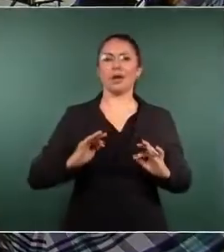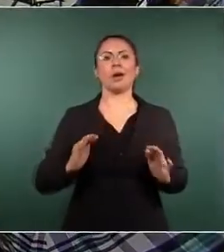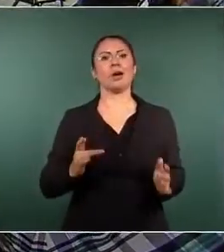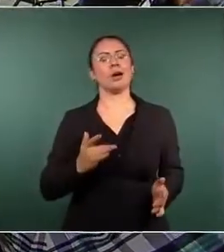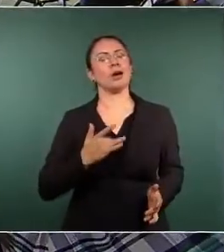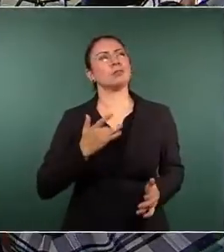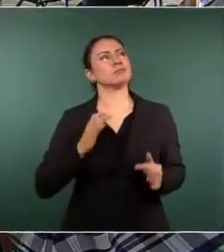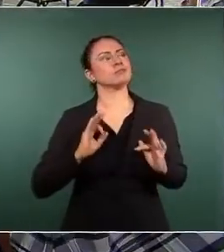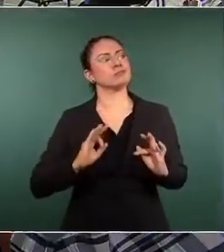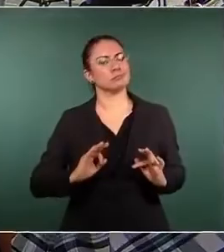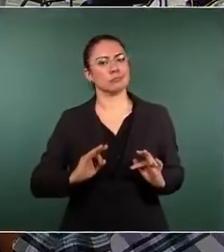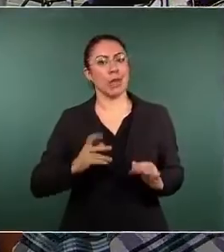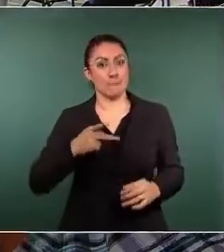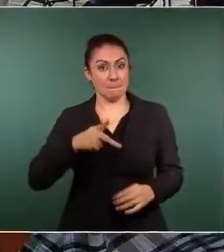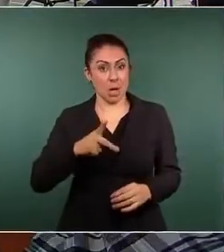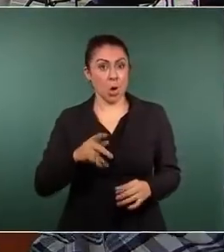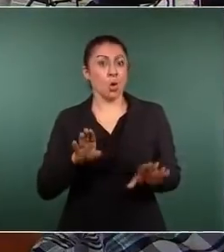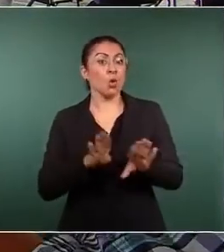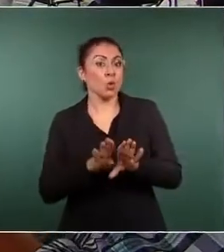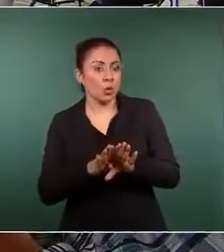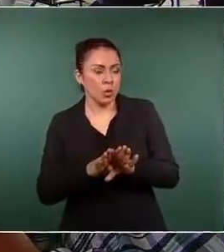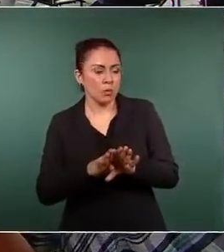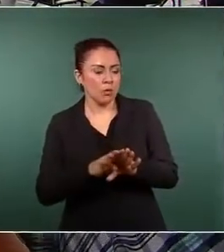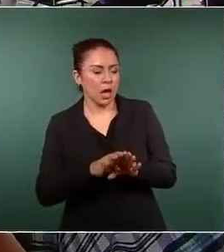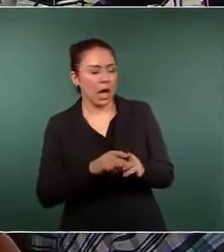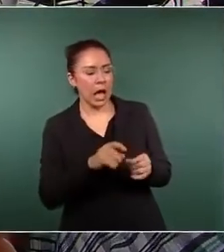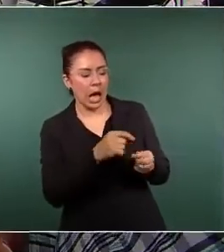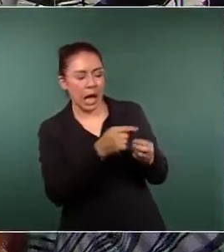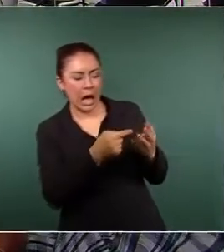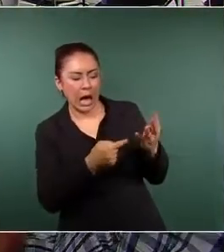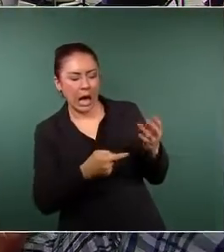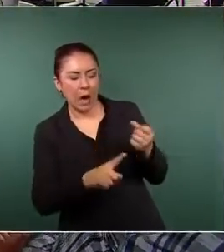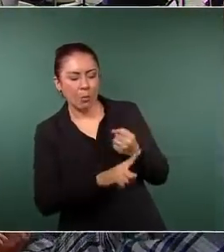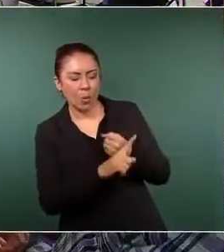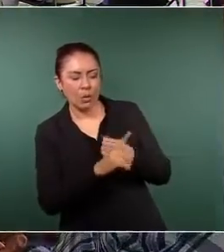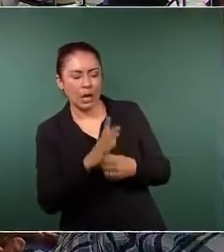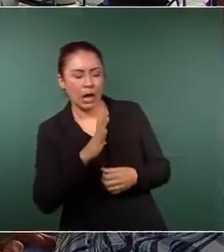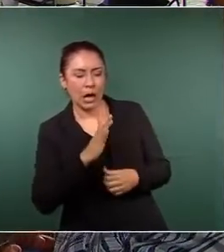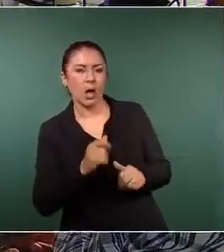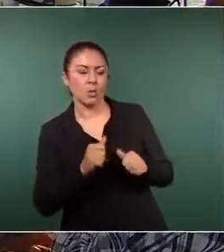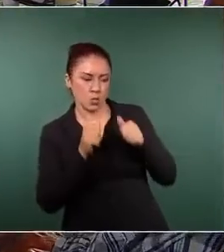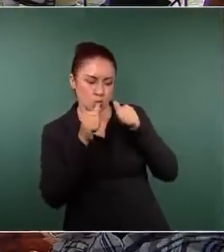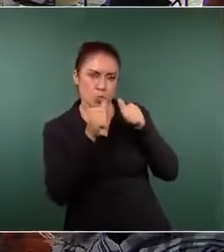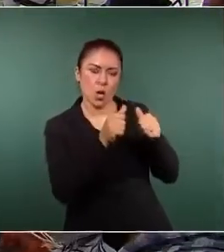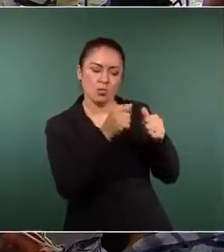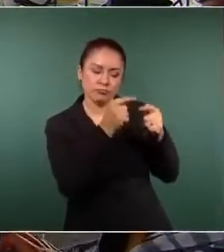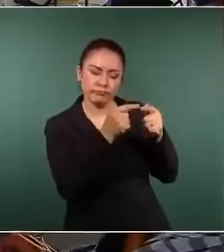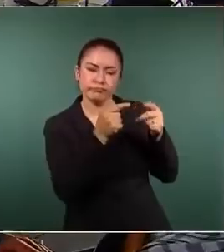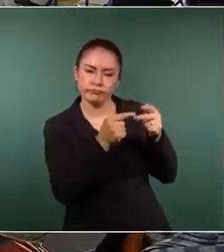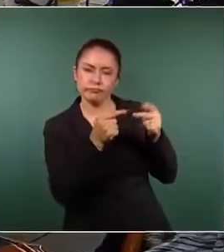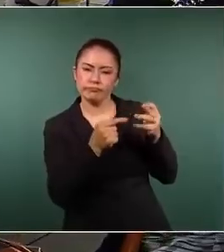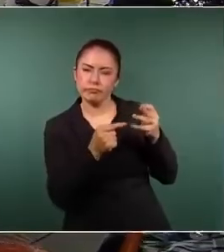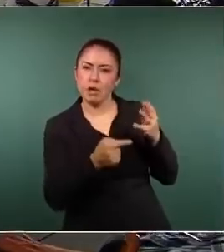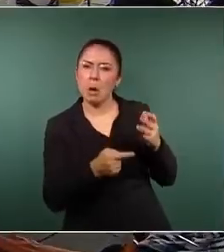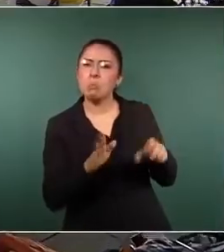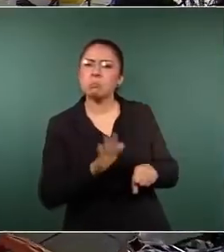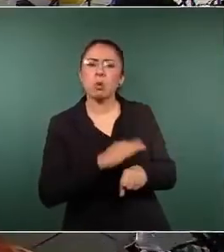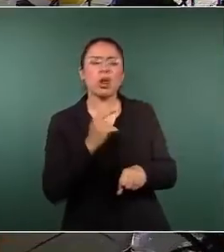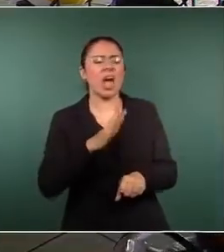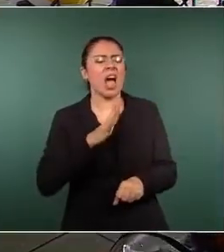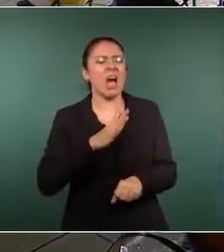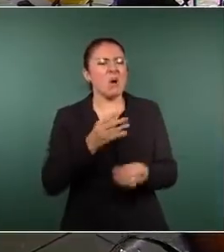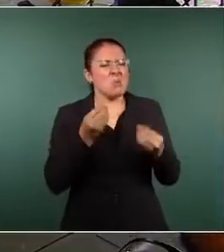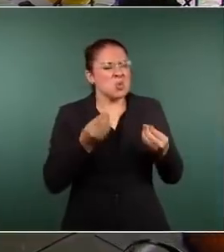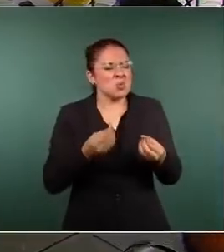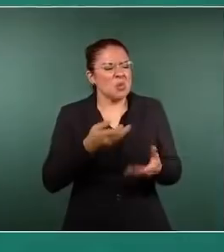atendiendo las causas del origen del problema porque creció tanto la inseguridad y la violencia lo